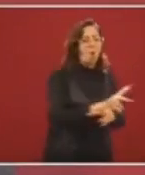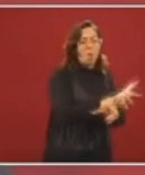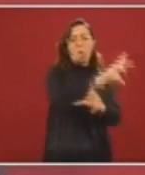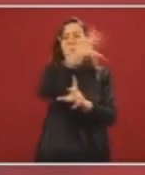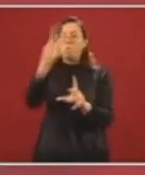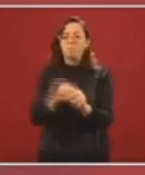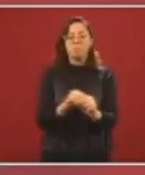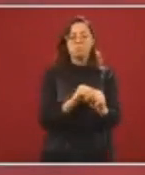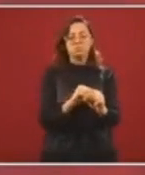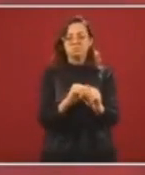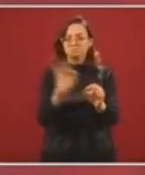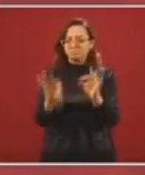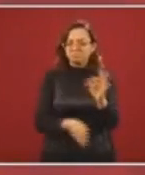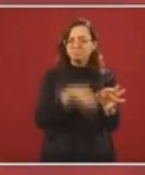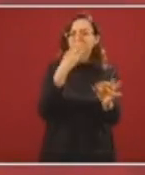cuando